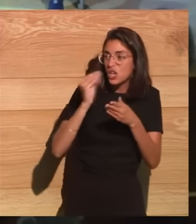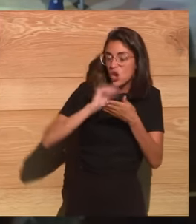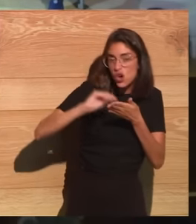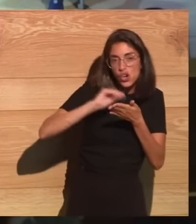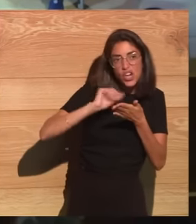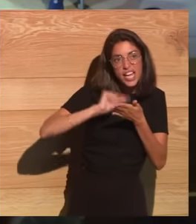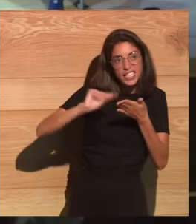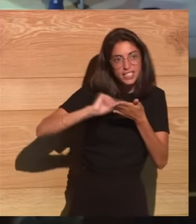Bárbara.